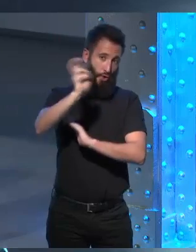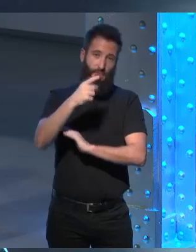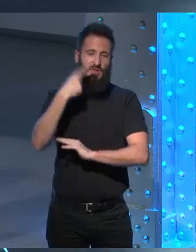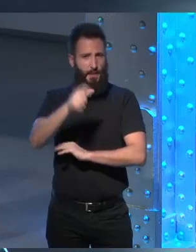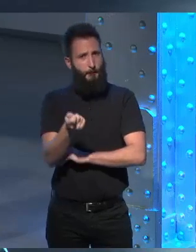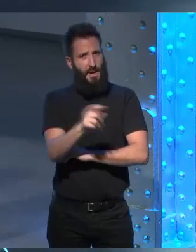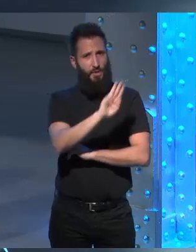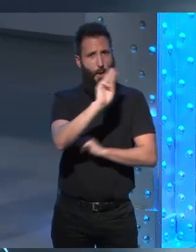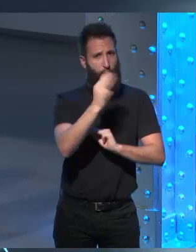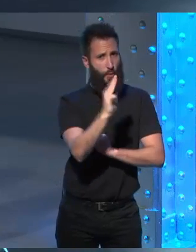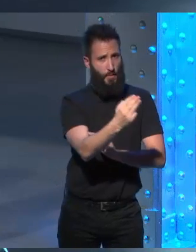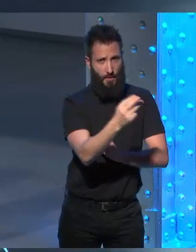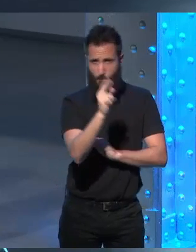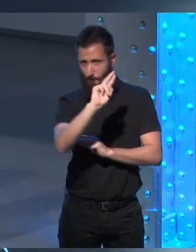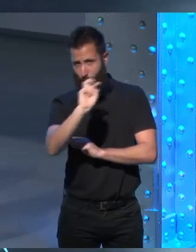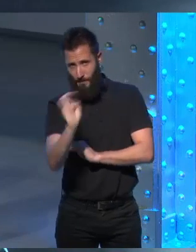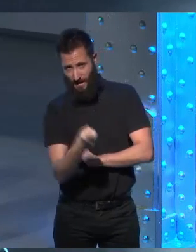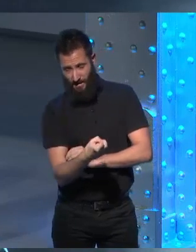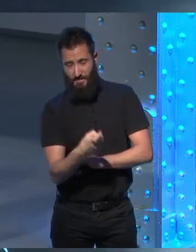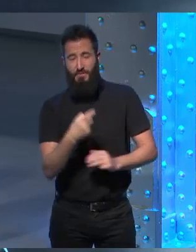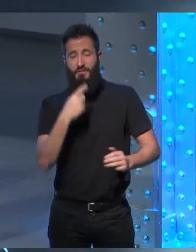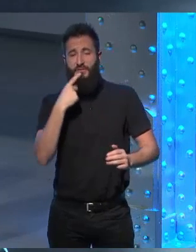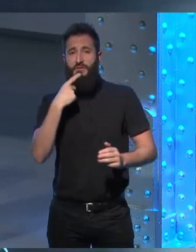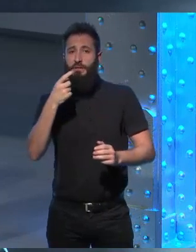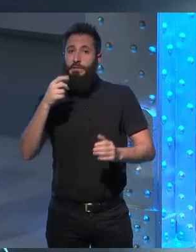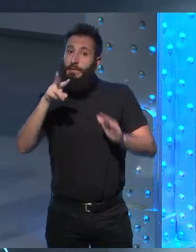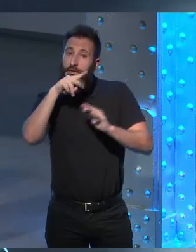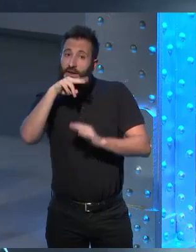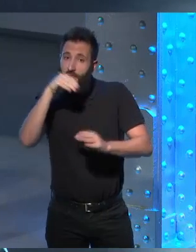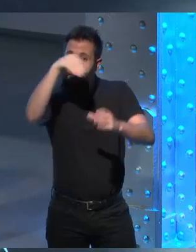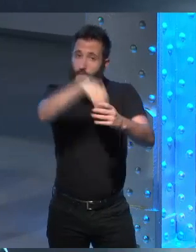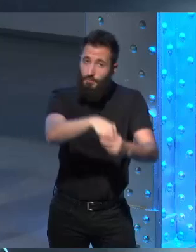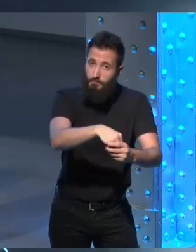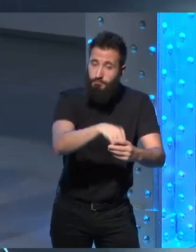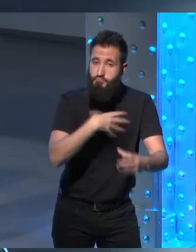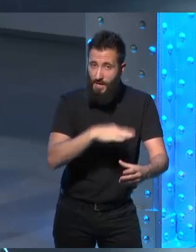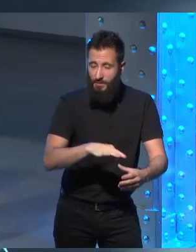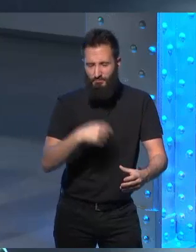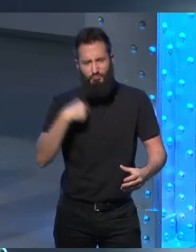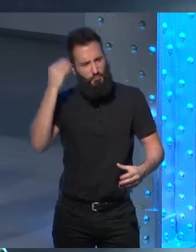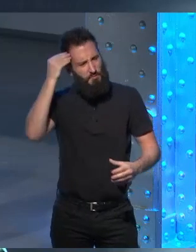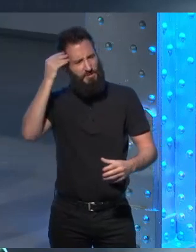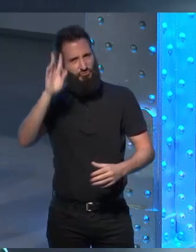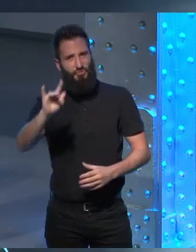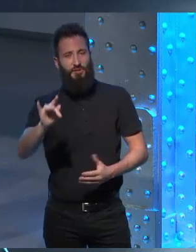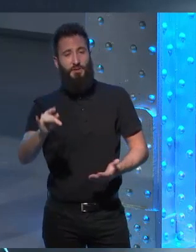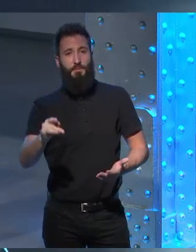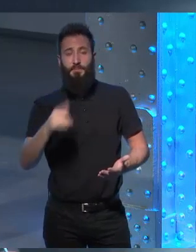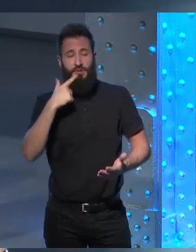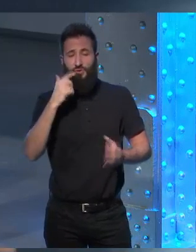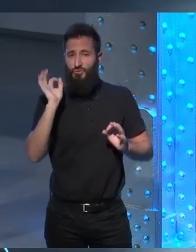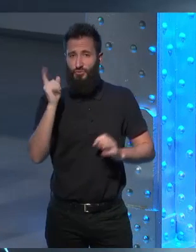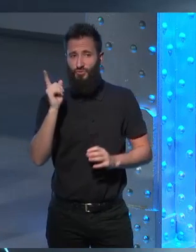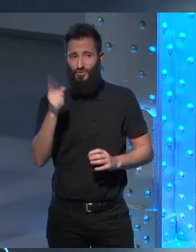PowerPoints también, ¿no? Si se puede meter narrativa, creo que sí, creo que es simplemente... pues no